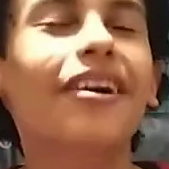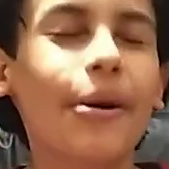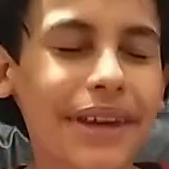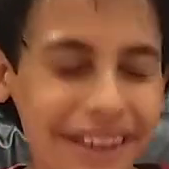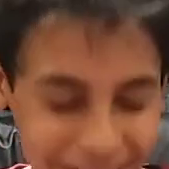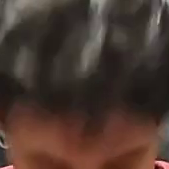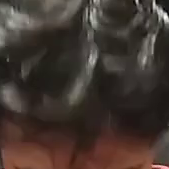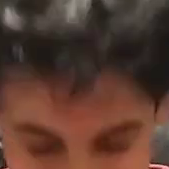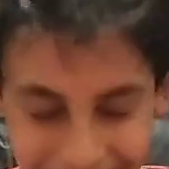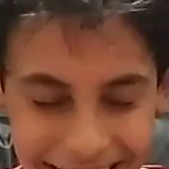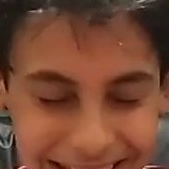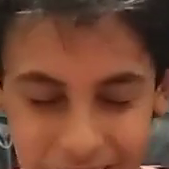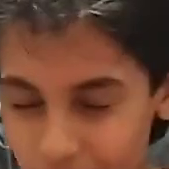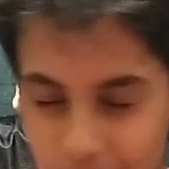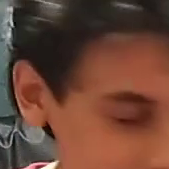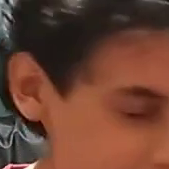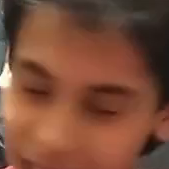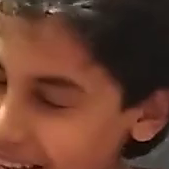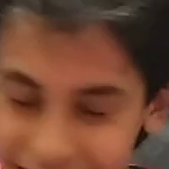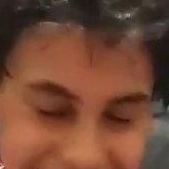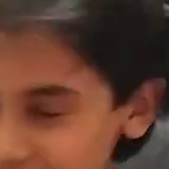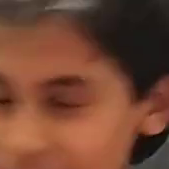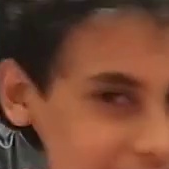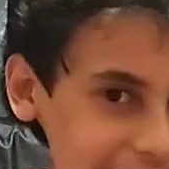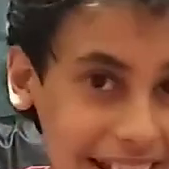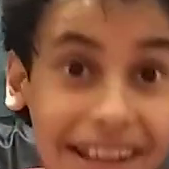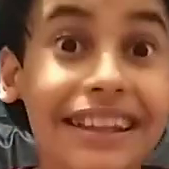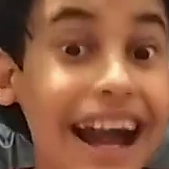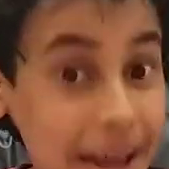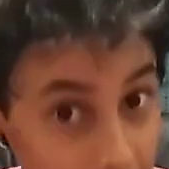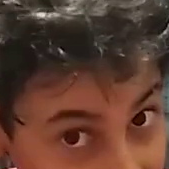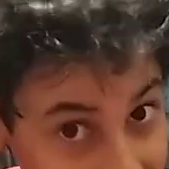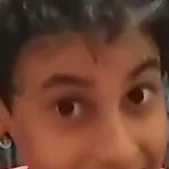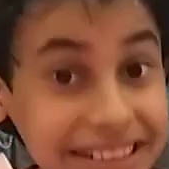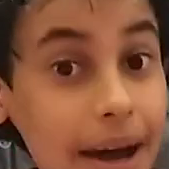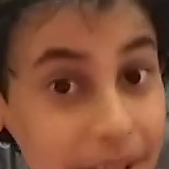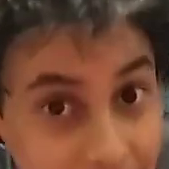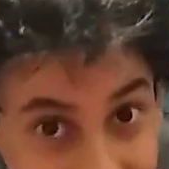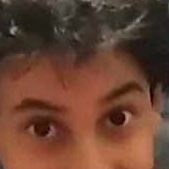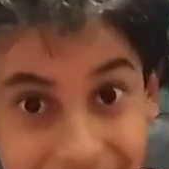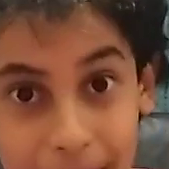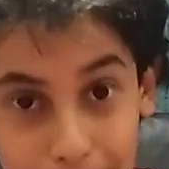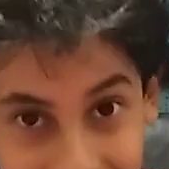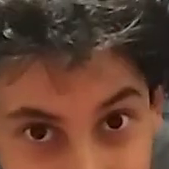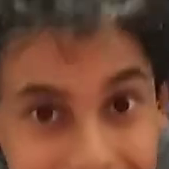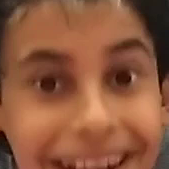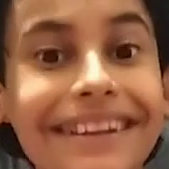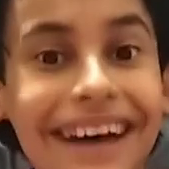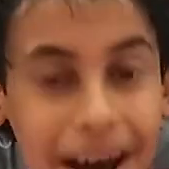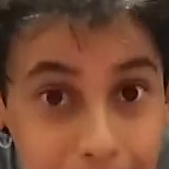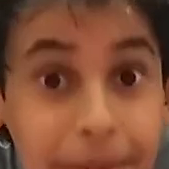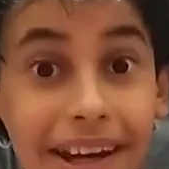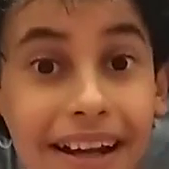ti, oh mi Dios, te agradezco por amarle sin fin. Dale más sabiduría para